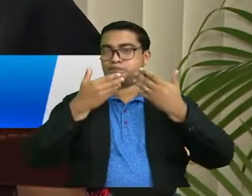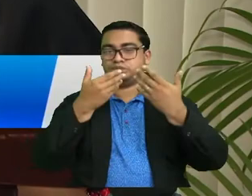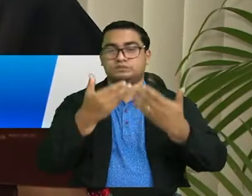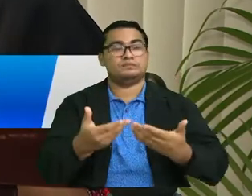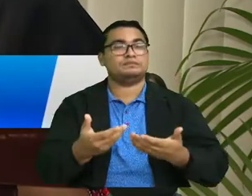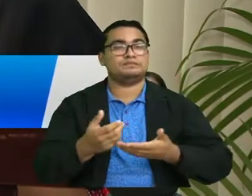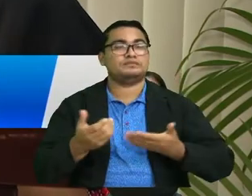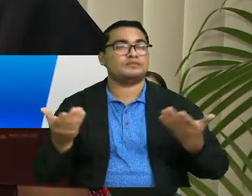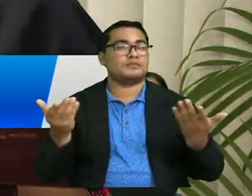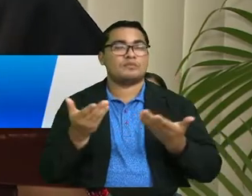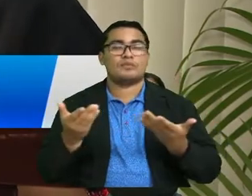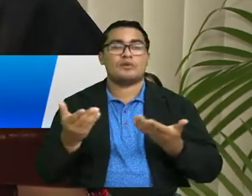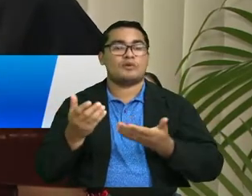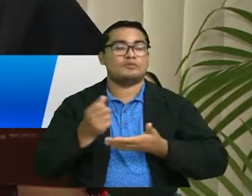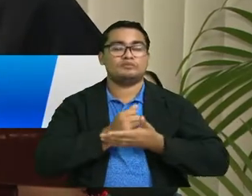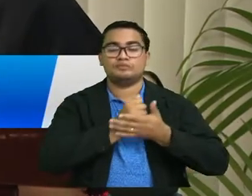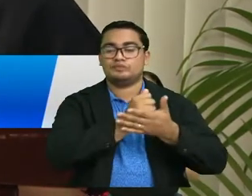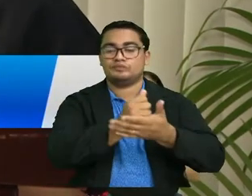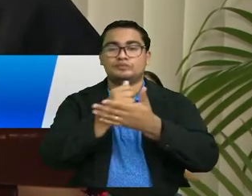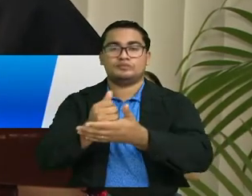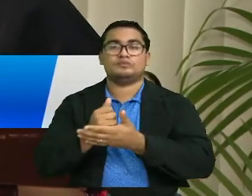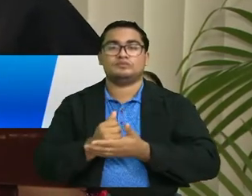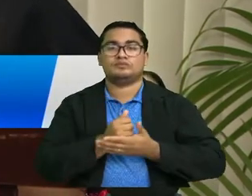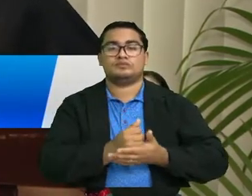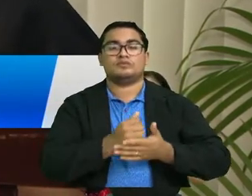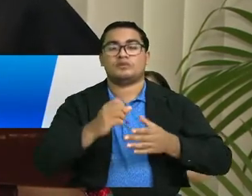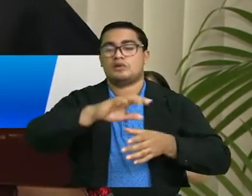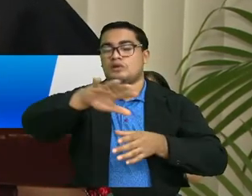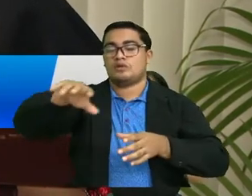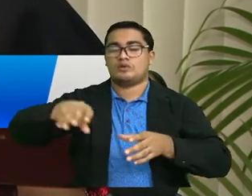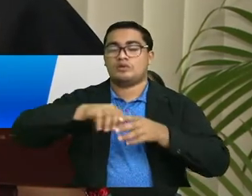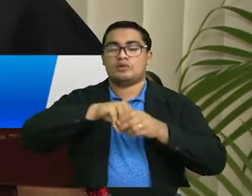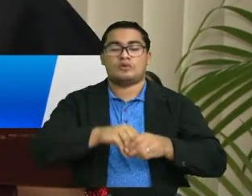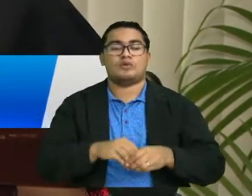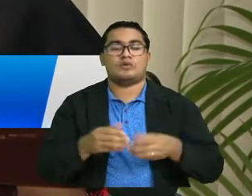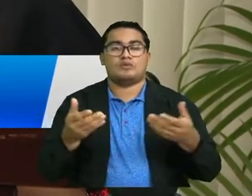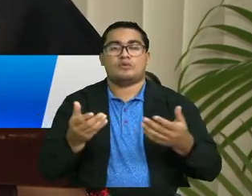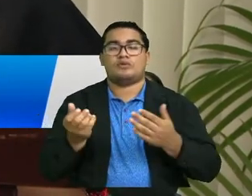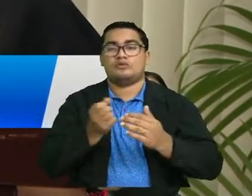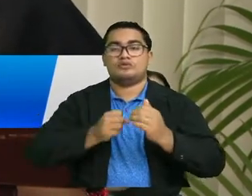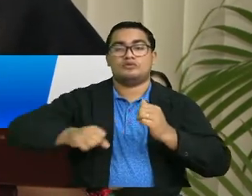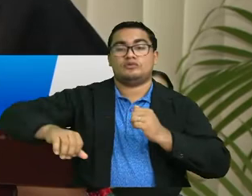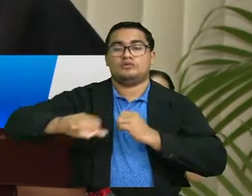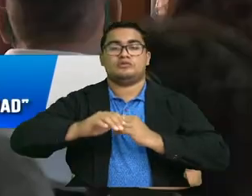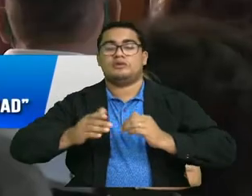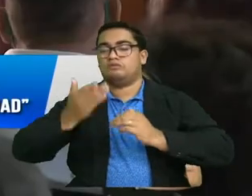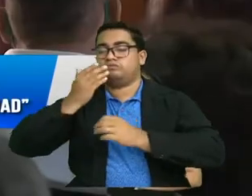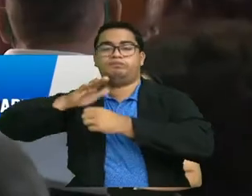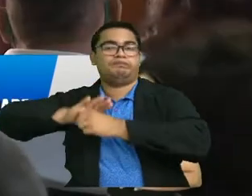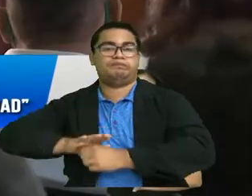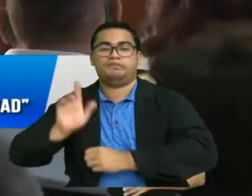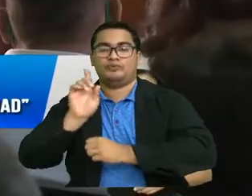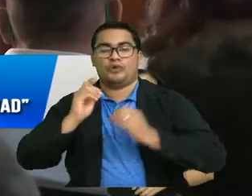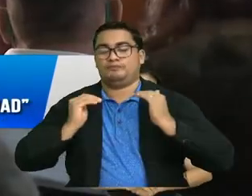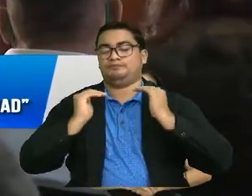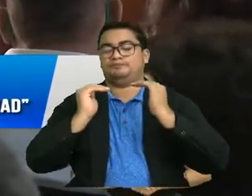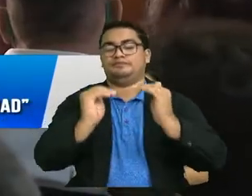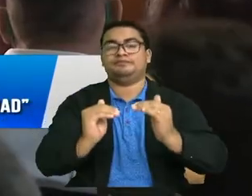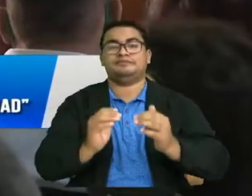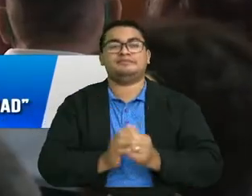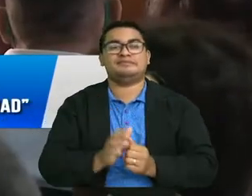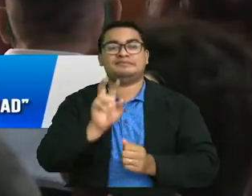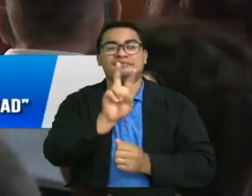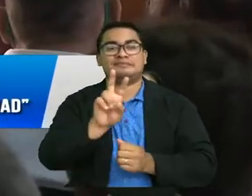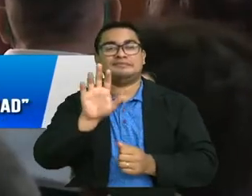pro de la inclusión de una sociedad sin discriminación. 25